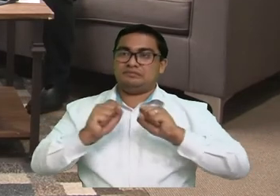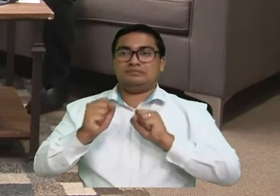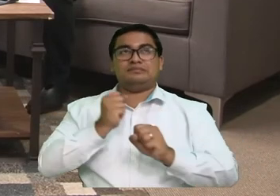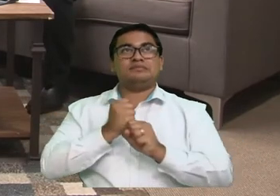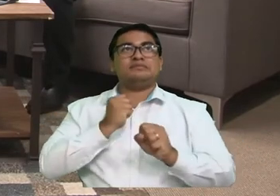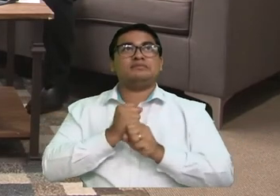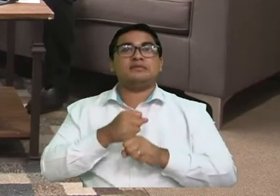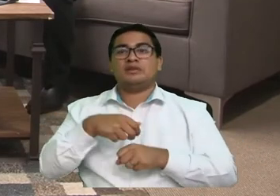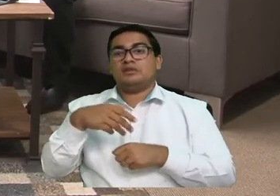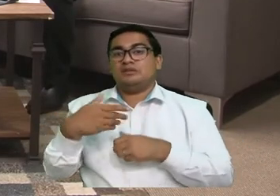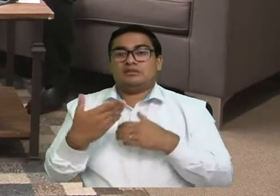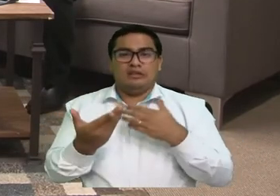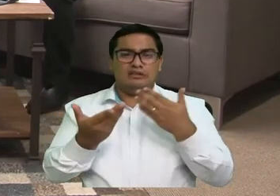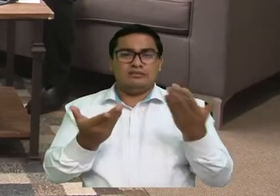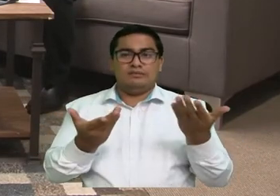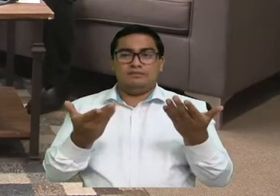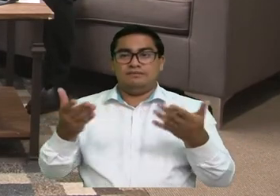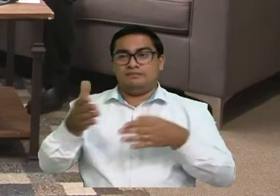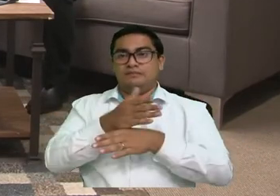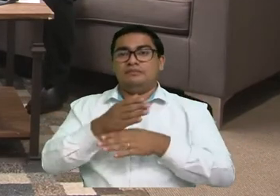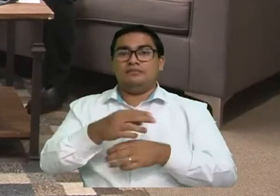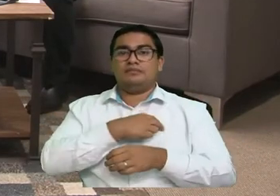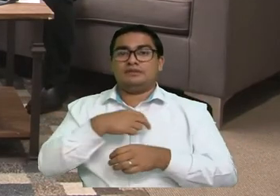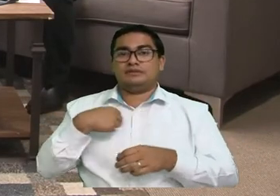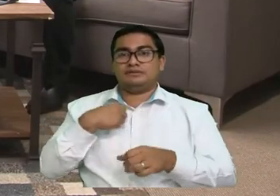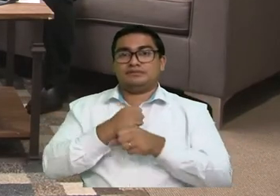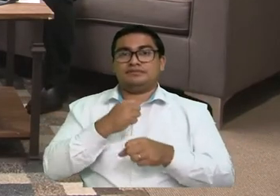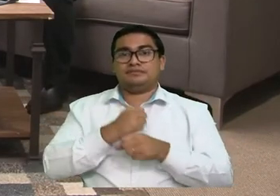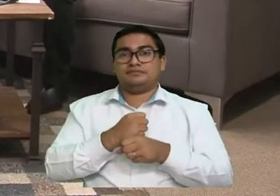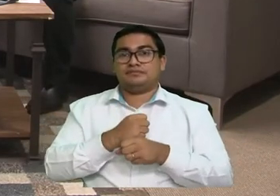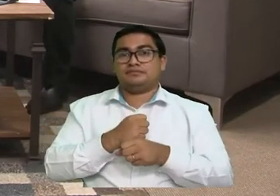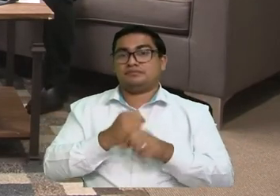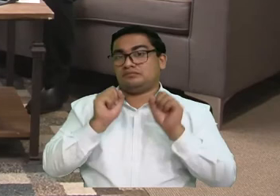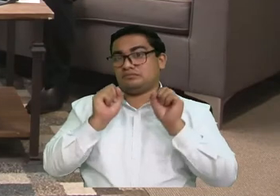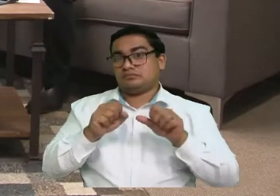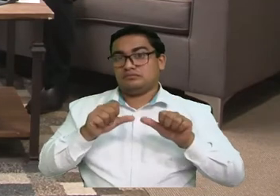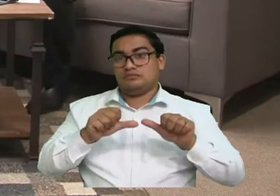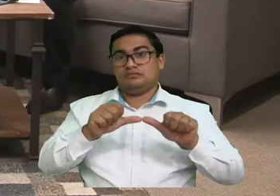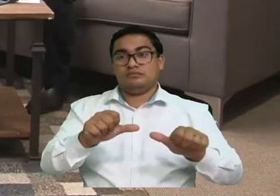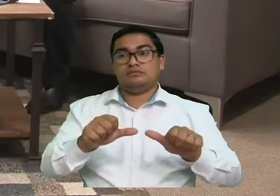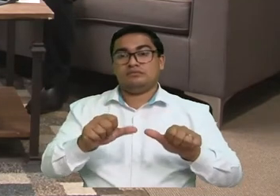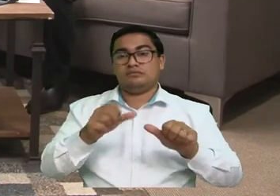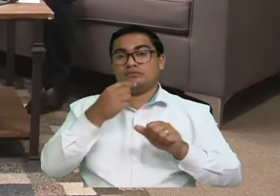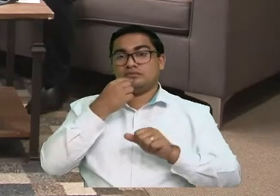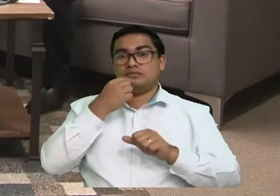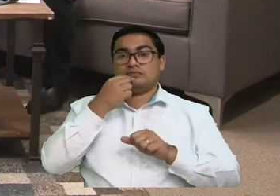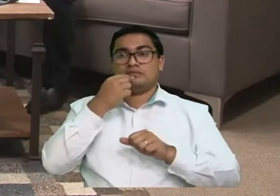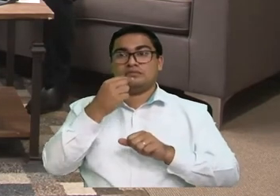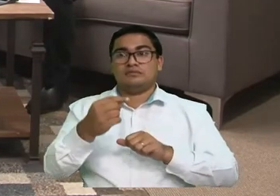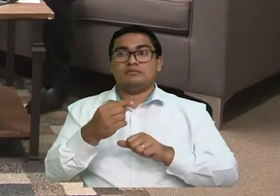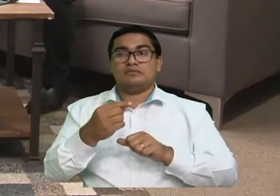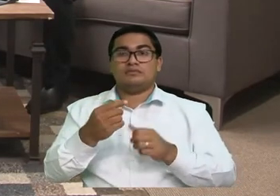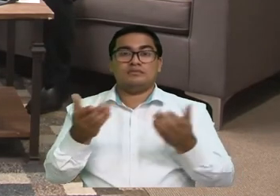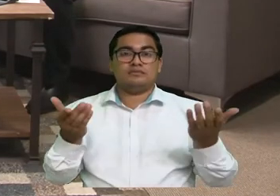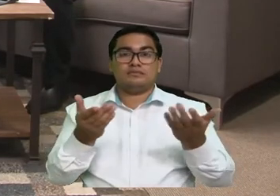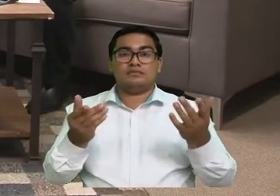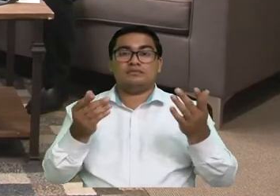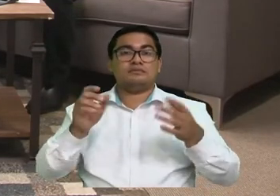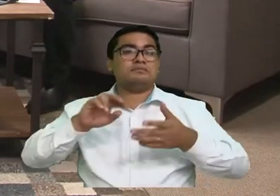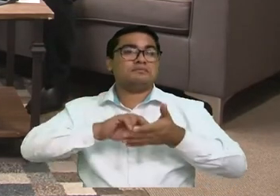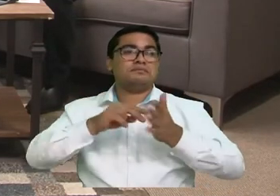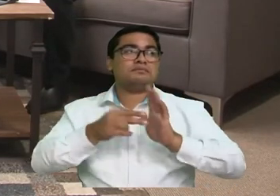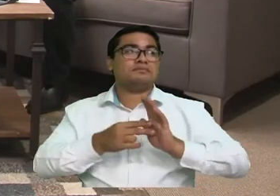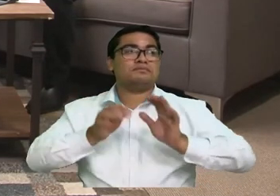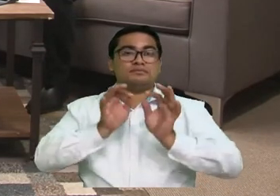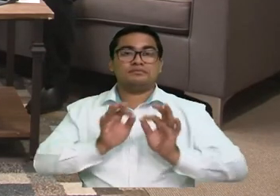¿cuáles serán las otras líneas de acción que continuarán desarrollando? ¿Habrán unas que continuarán? ¿Habrán otras que emprenderán? Dentro de esa dinámica,